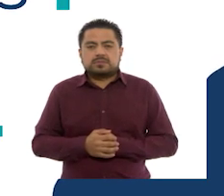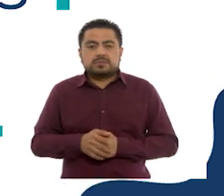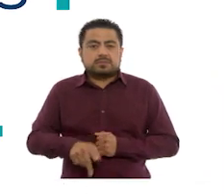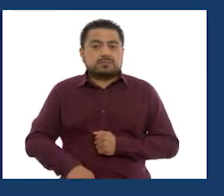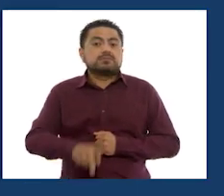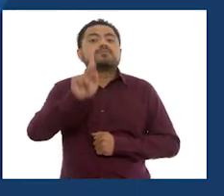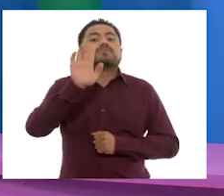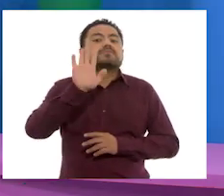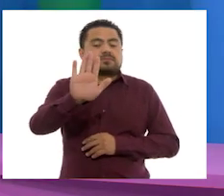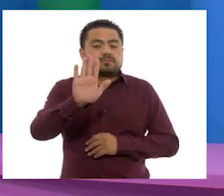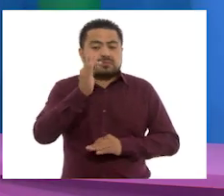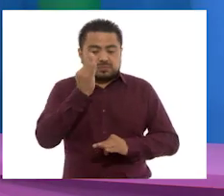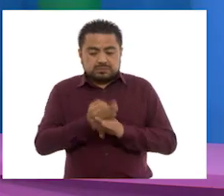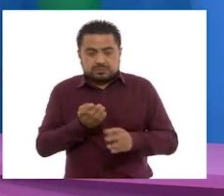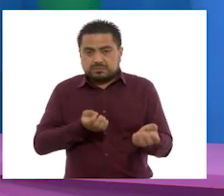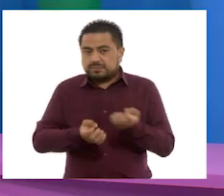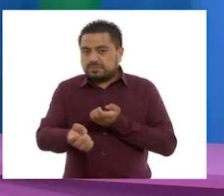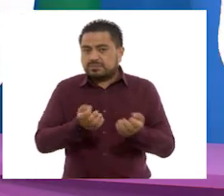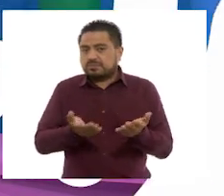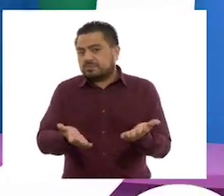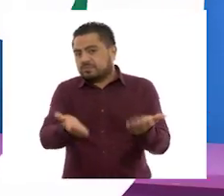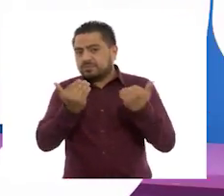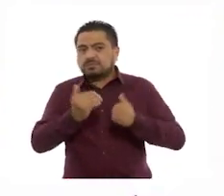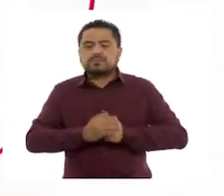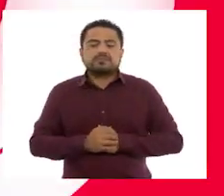Pero antes, a movernos un poco.